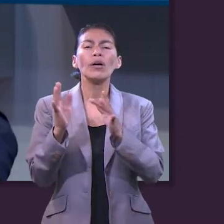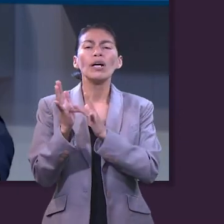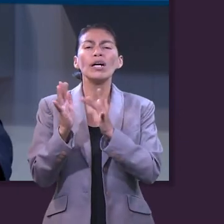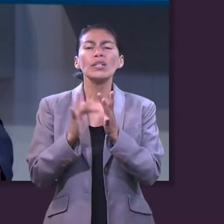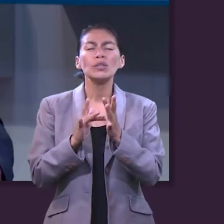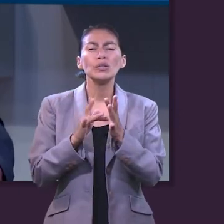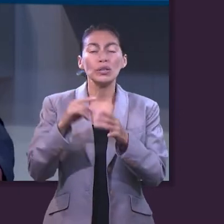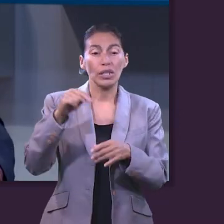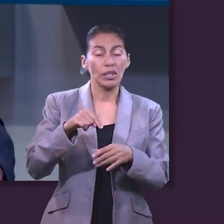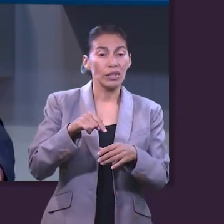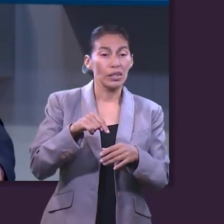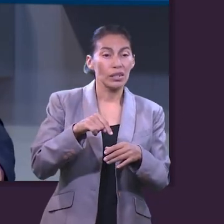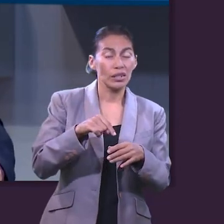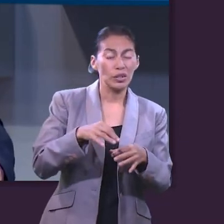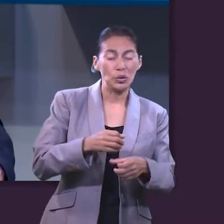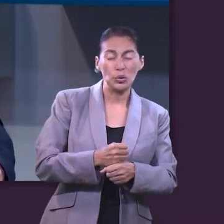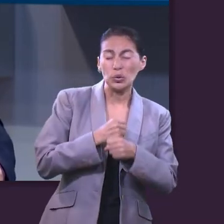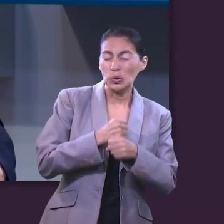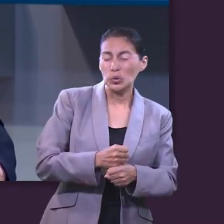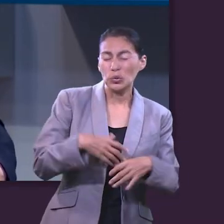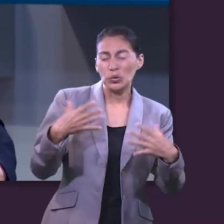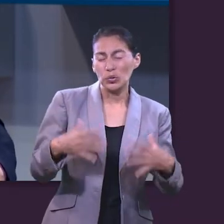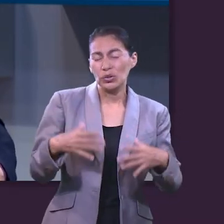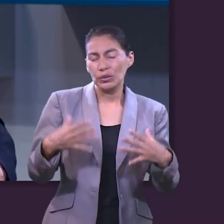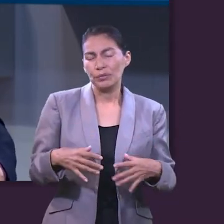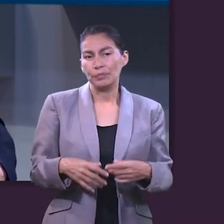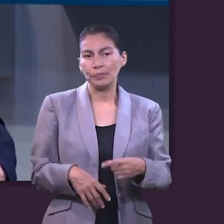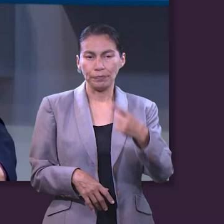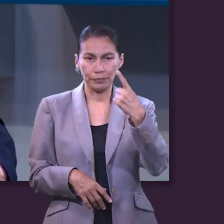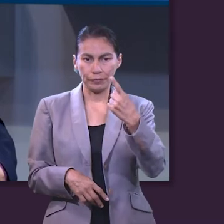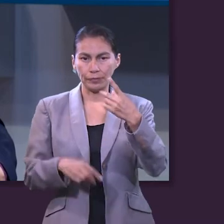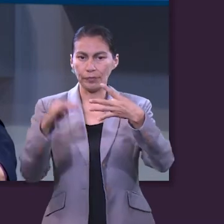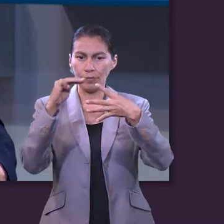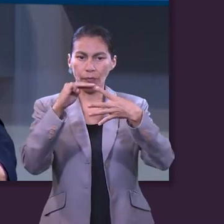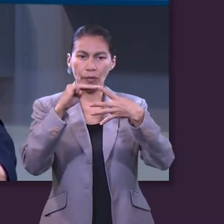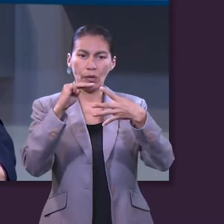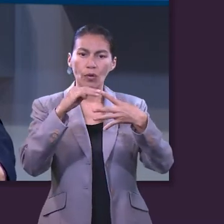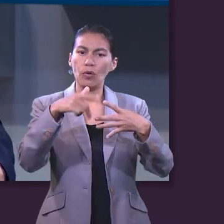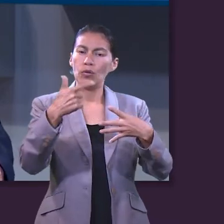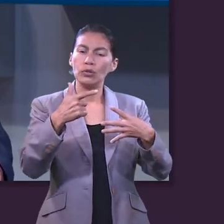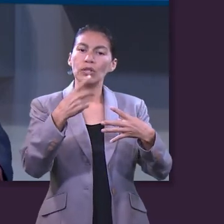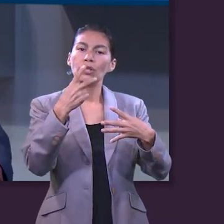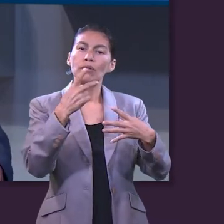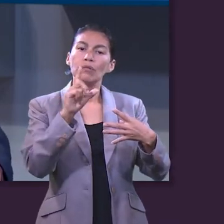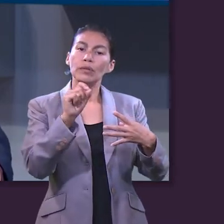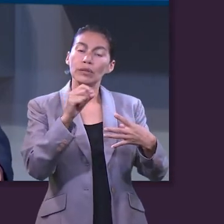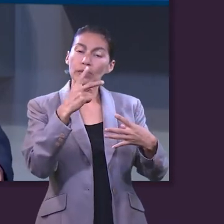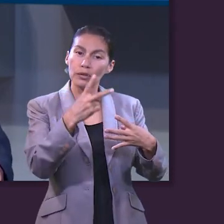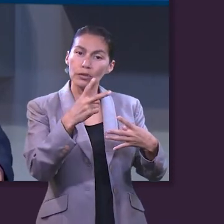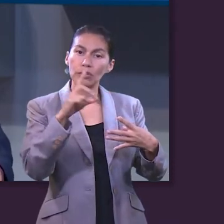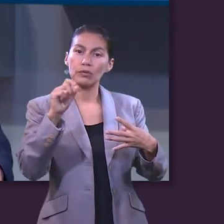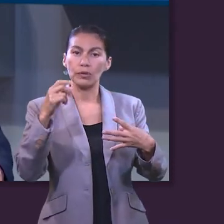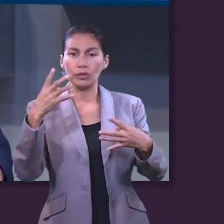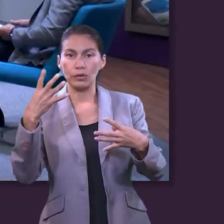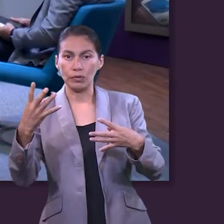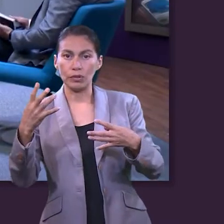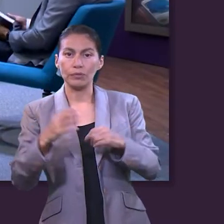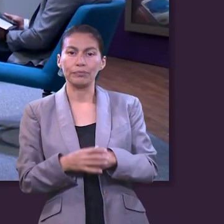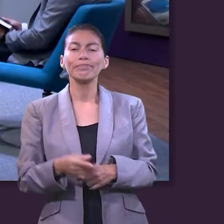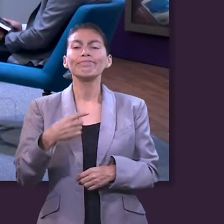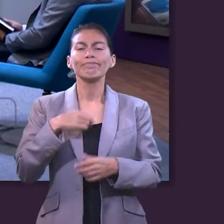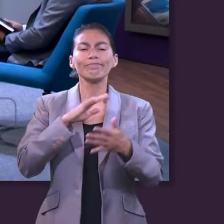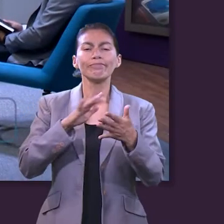sufrimiento de Dios, de Jesús, aquí en la tierra. Comenzamos con Mateo 12, del 22 al 24. Lea.